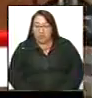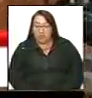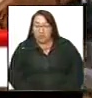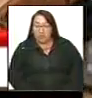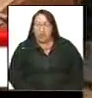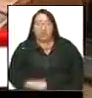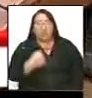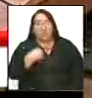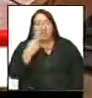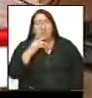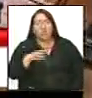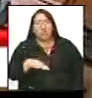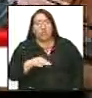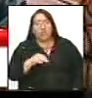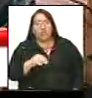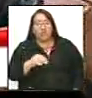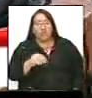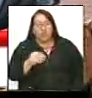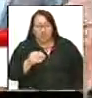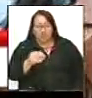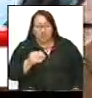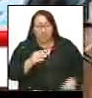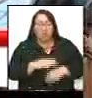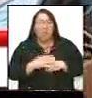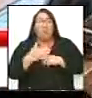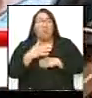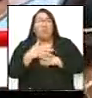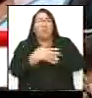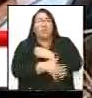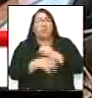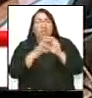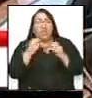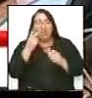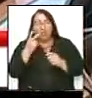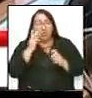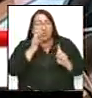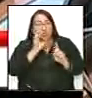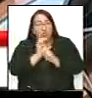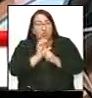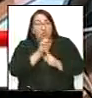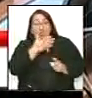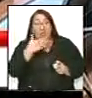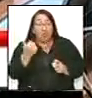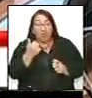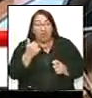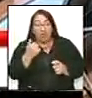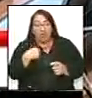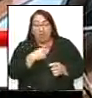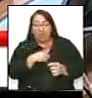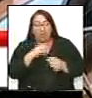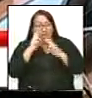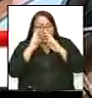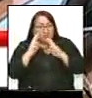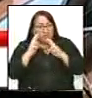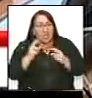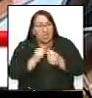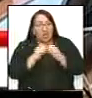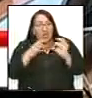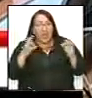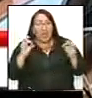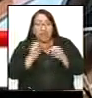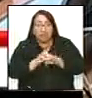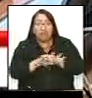bicentenario tal vez en un enfoque más agresivo sería democratizar la energía